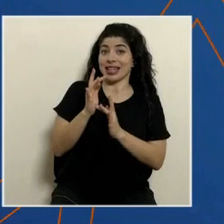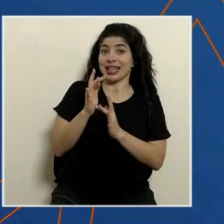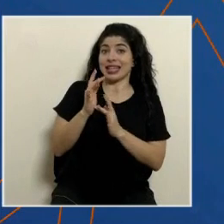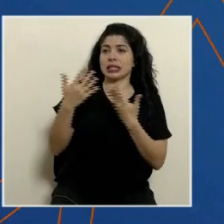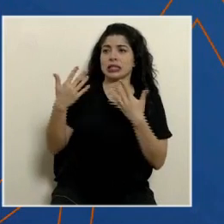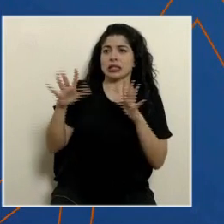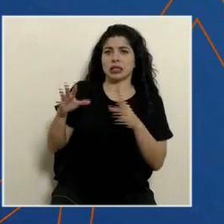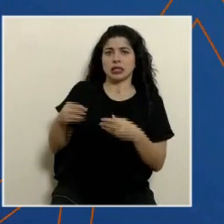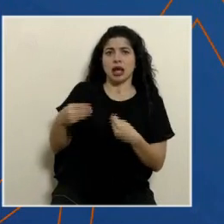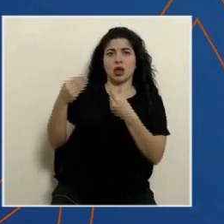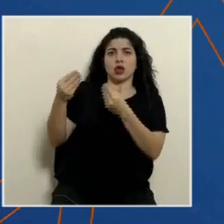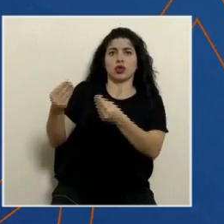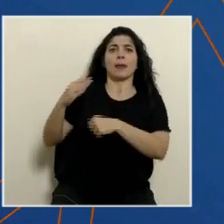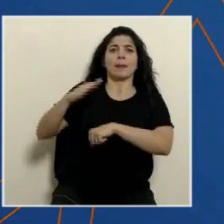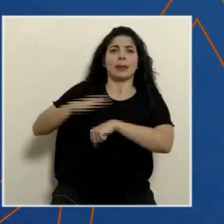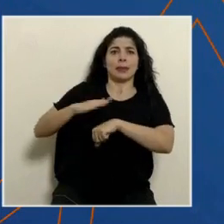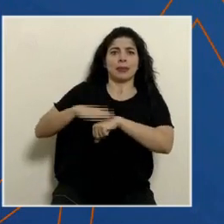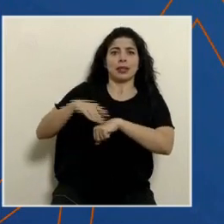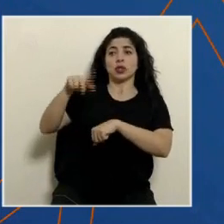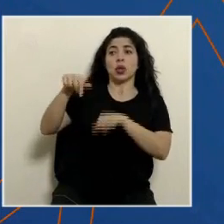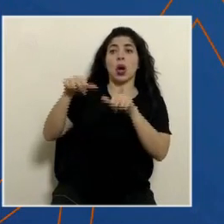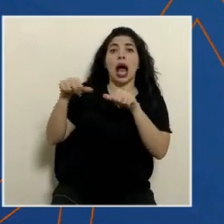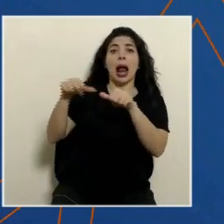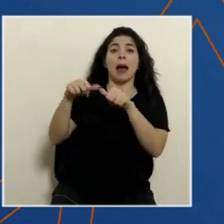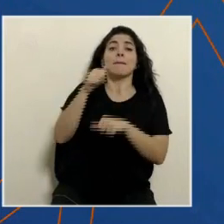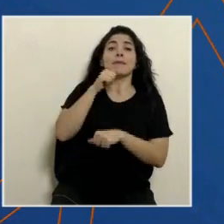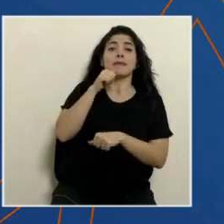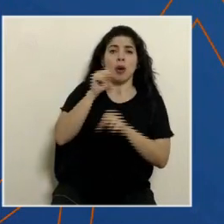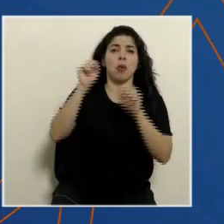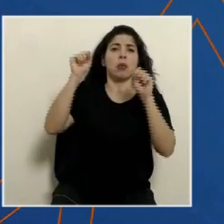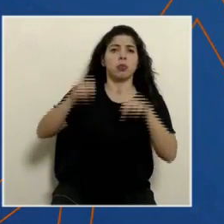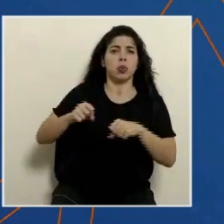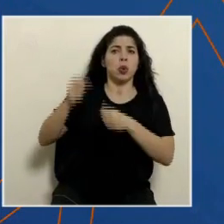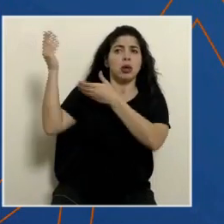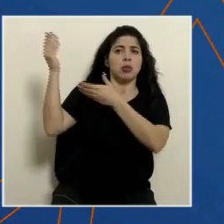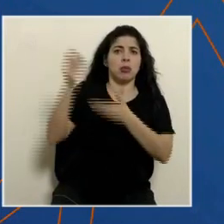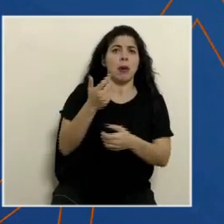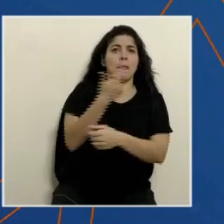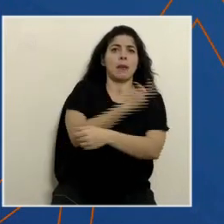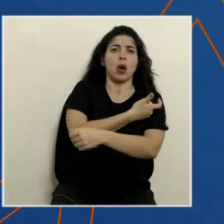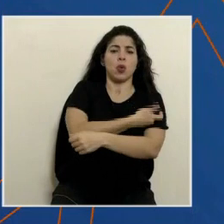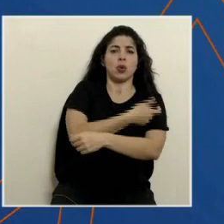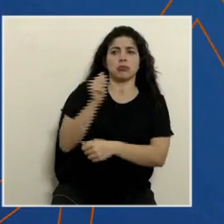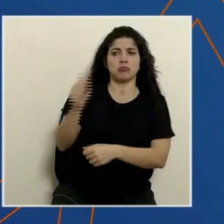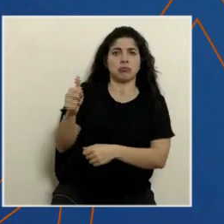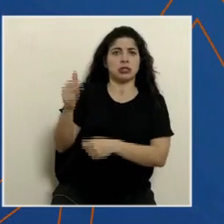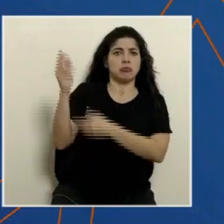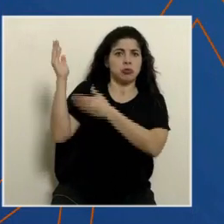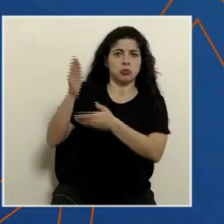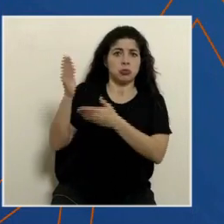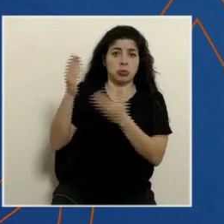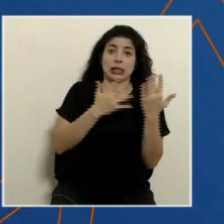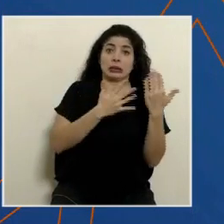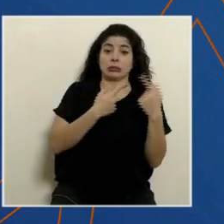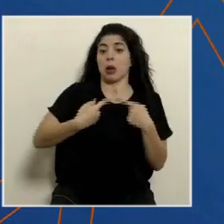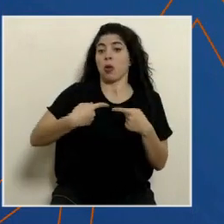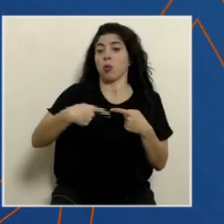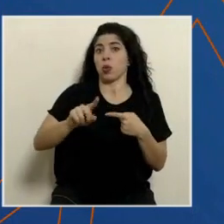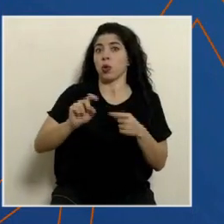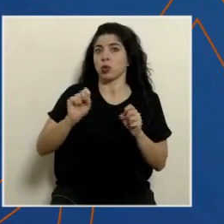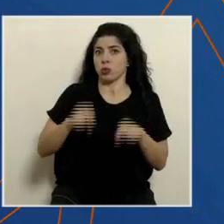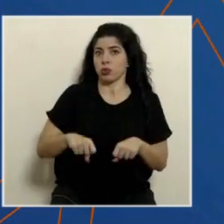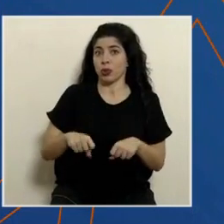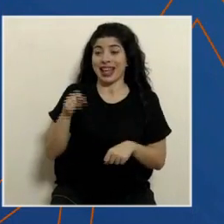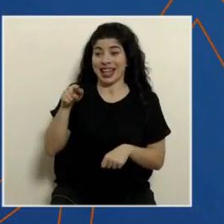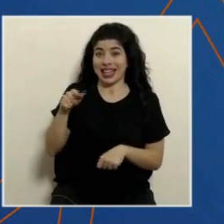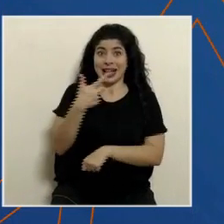la habilitación para importar vacunas y esperamos que muy pronto se pueda hacer. Son vacunas de las que nuestro